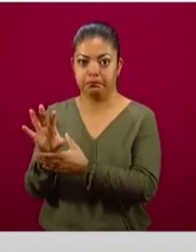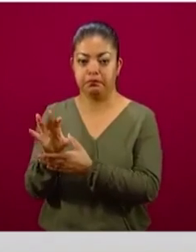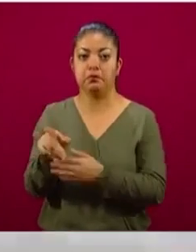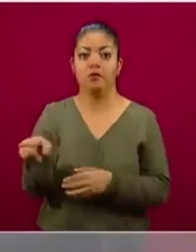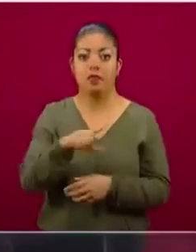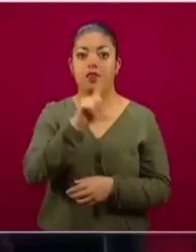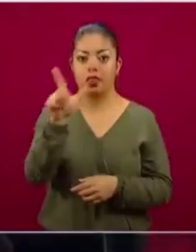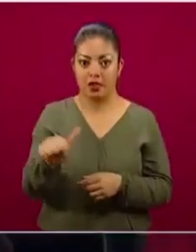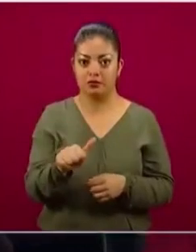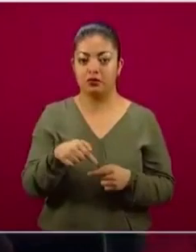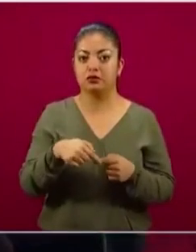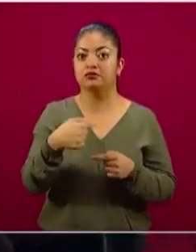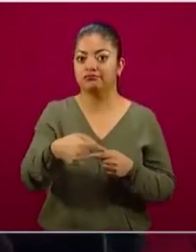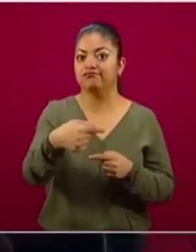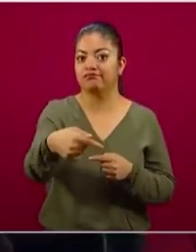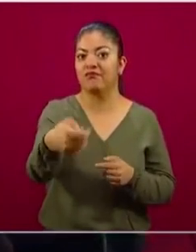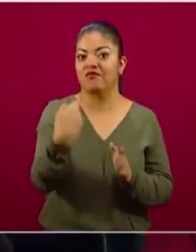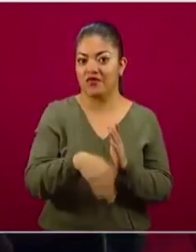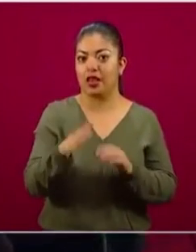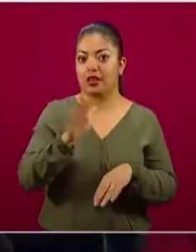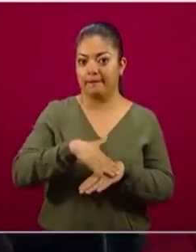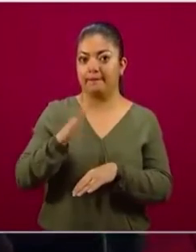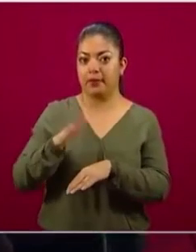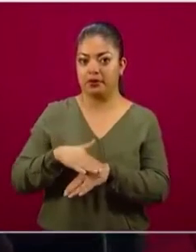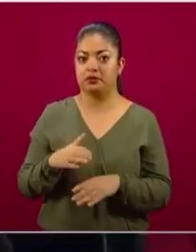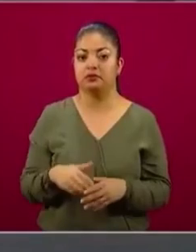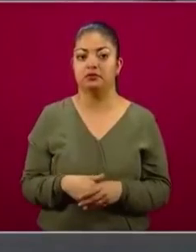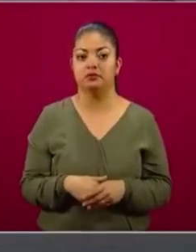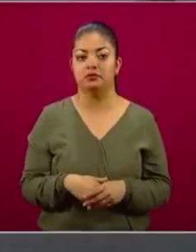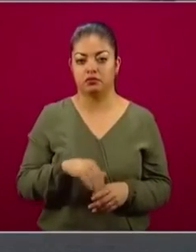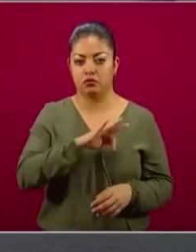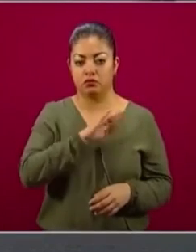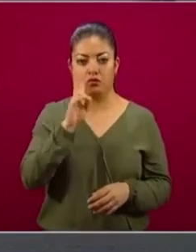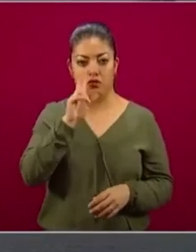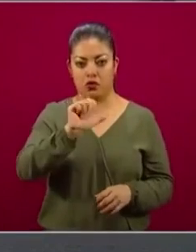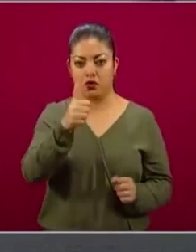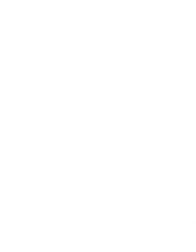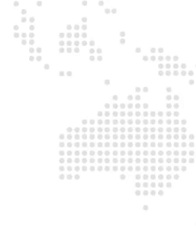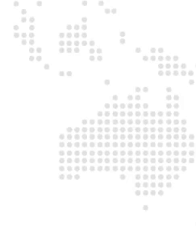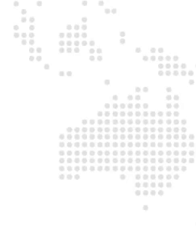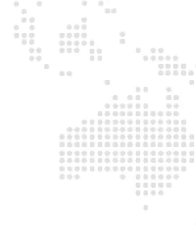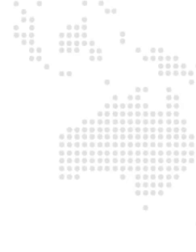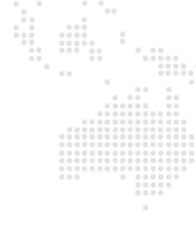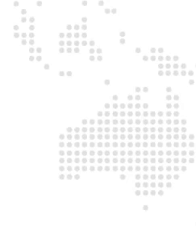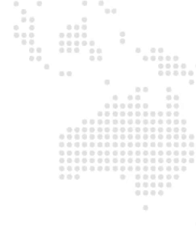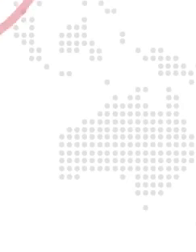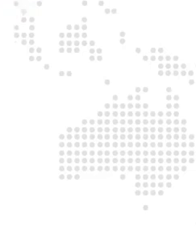en el transcurso de los siguientes días y bueno sí sí podemos ver la siguiente por favor